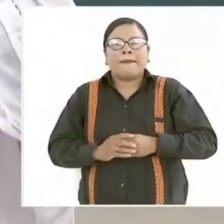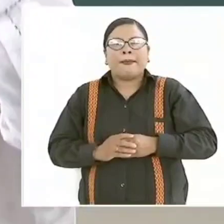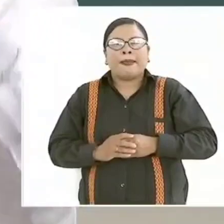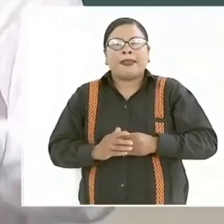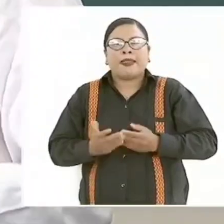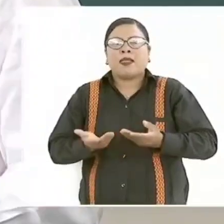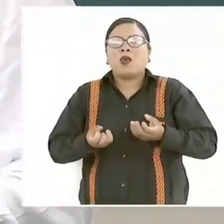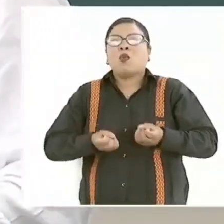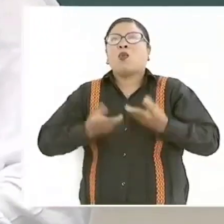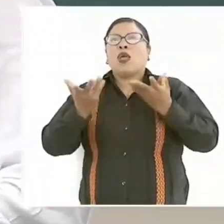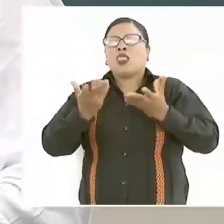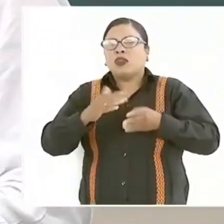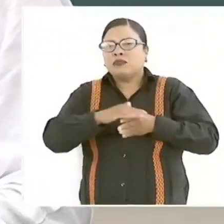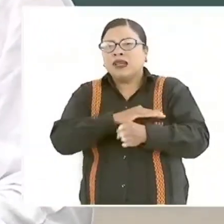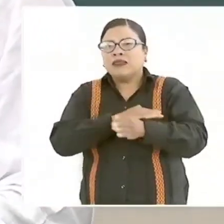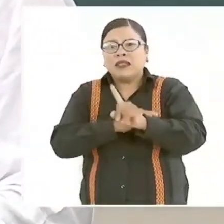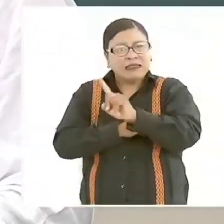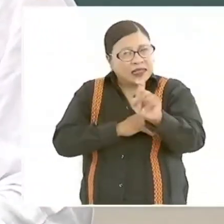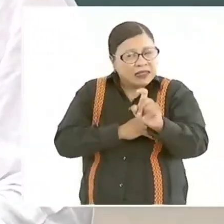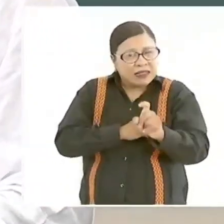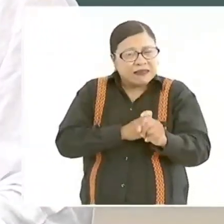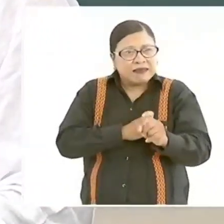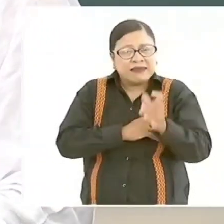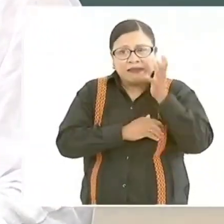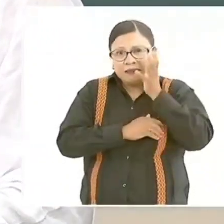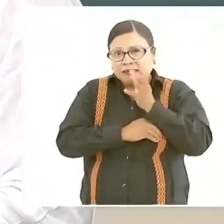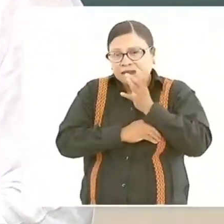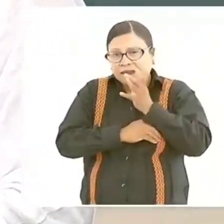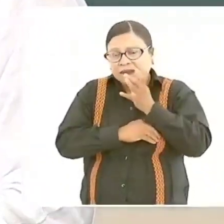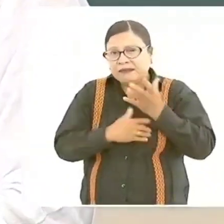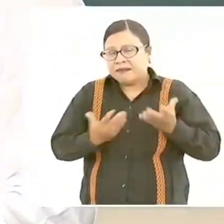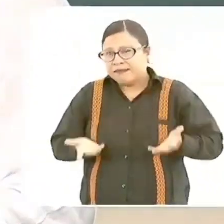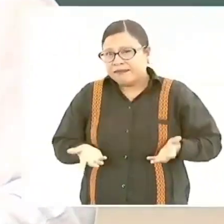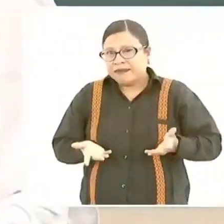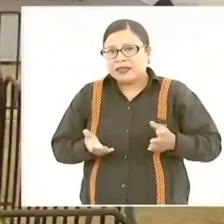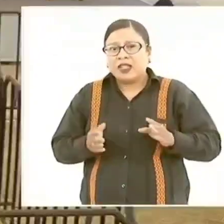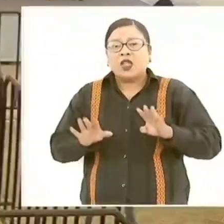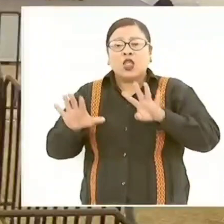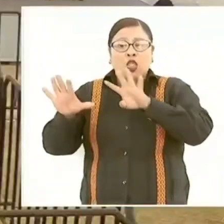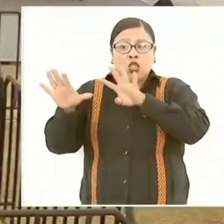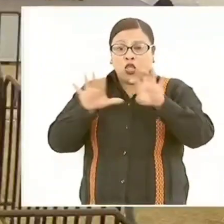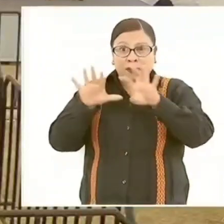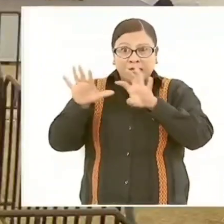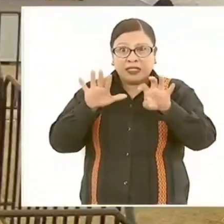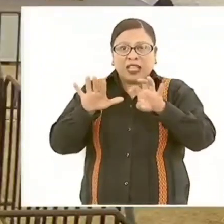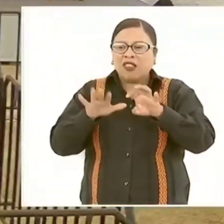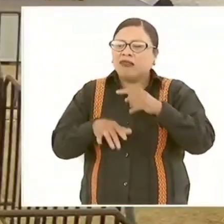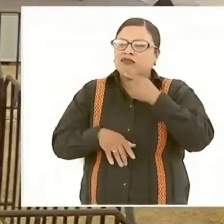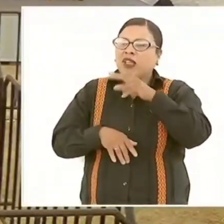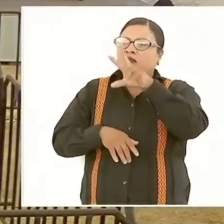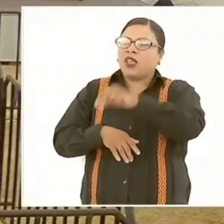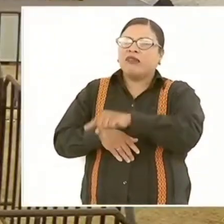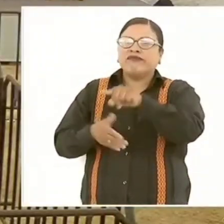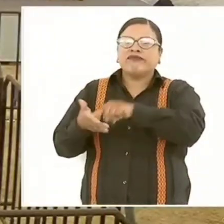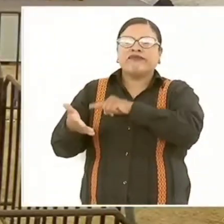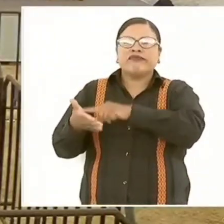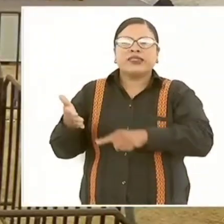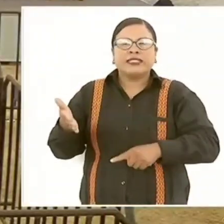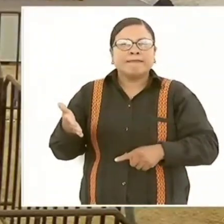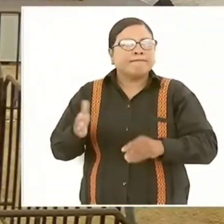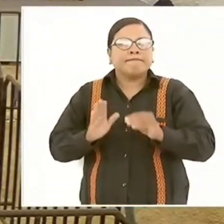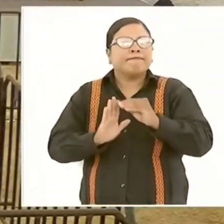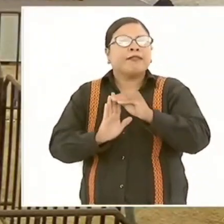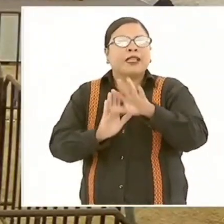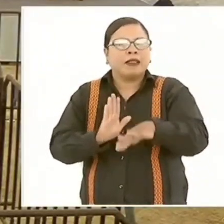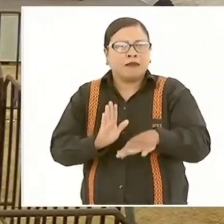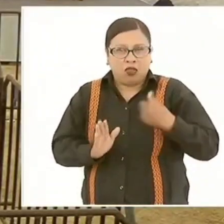le daban oportunidad a 100, es decir, 900 rechazados. Por poner un ejemplo,